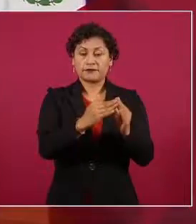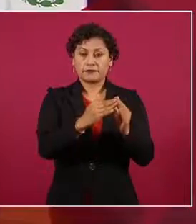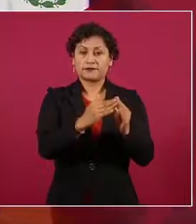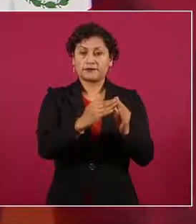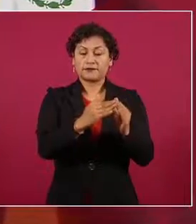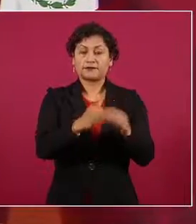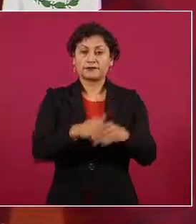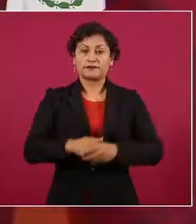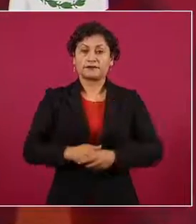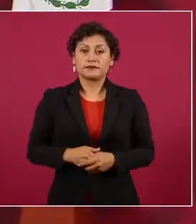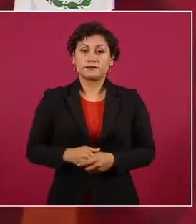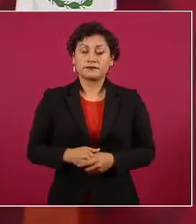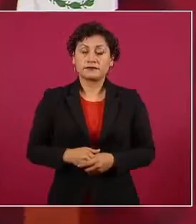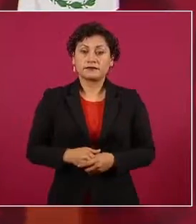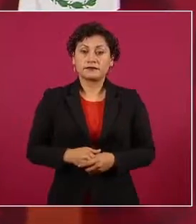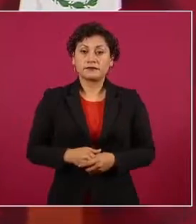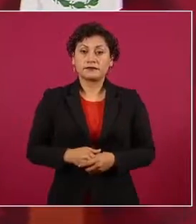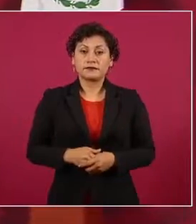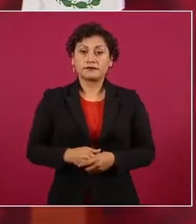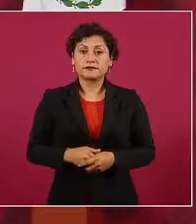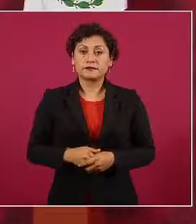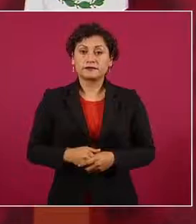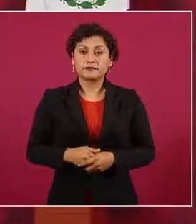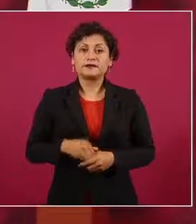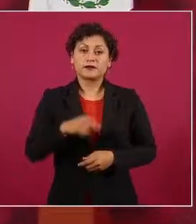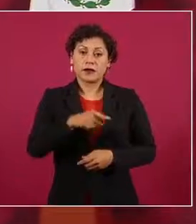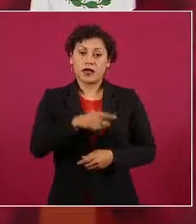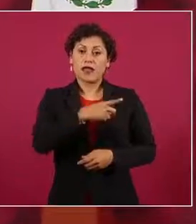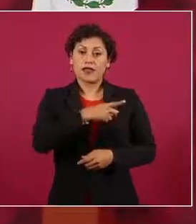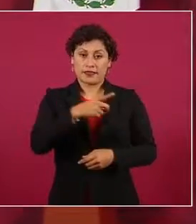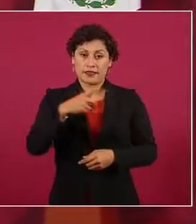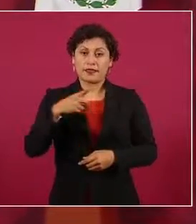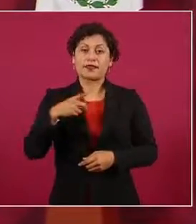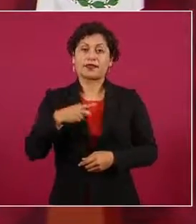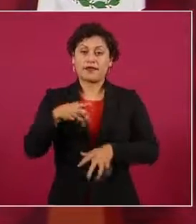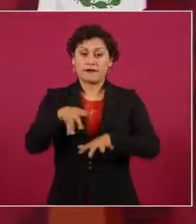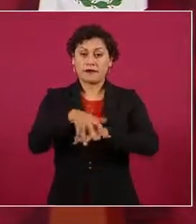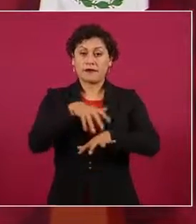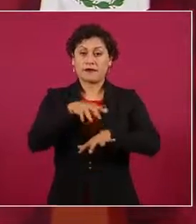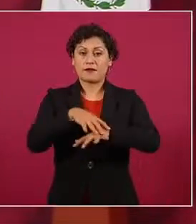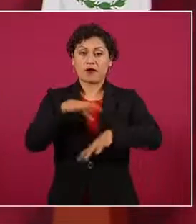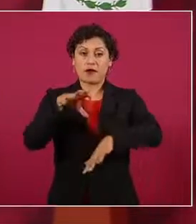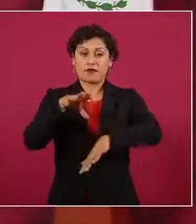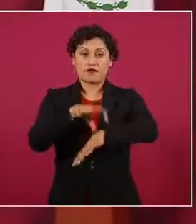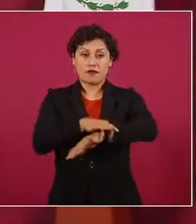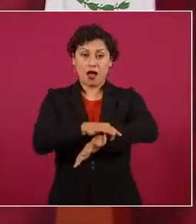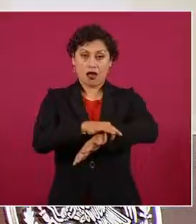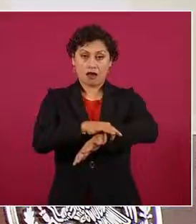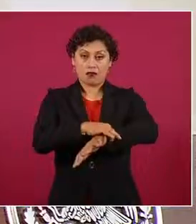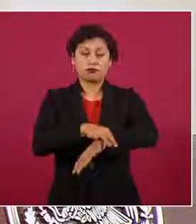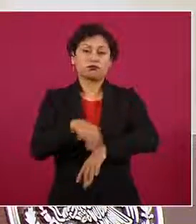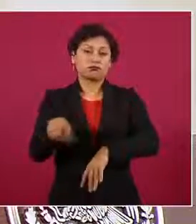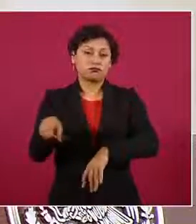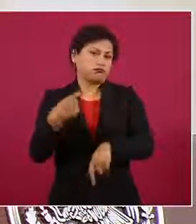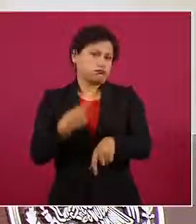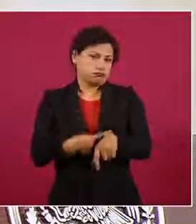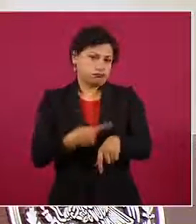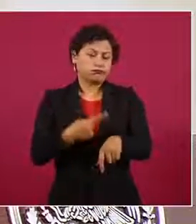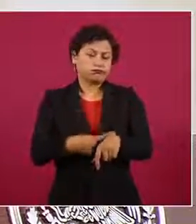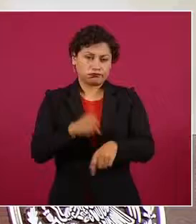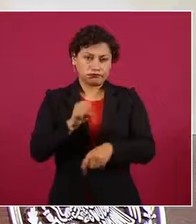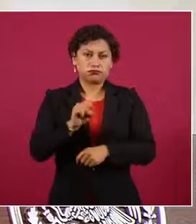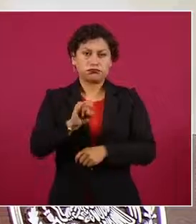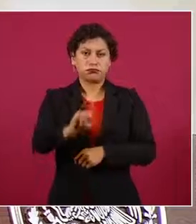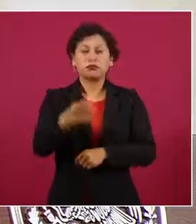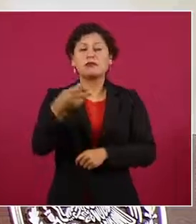aceptar el portar un brazalete, aún estando enfermo, pero